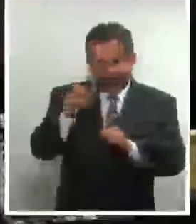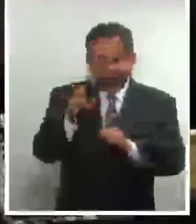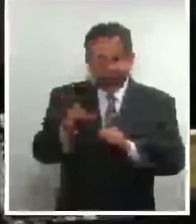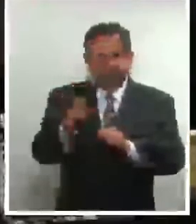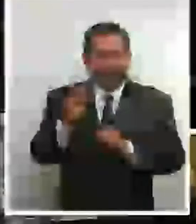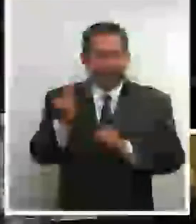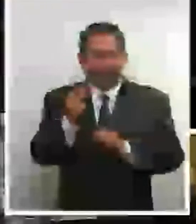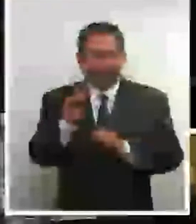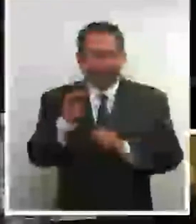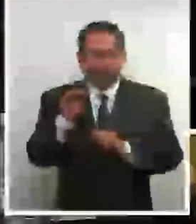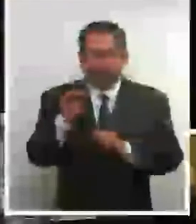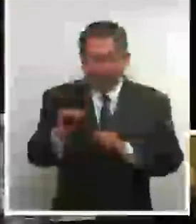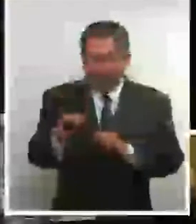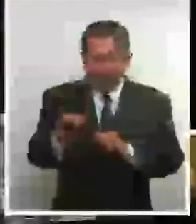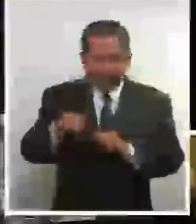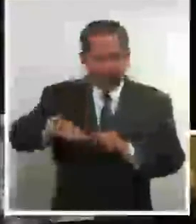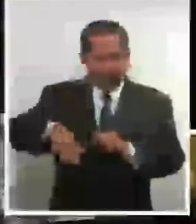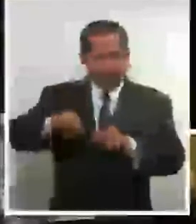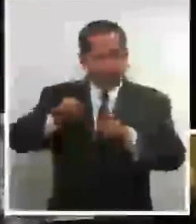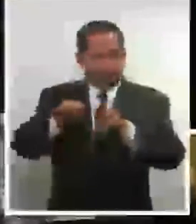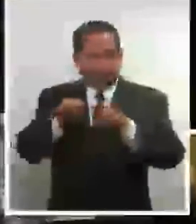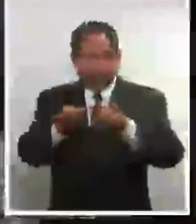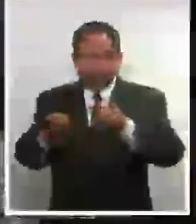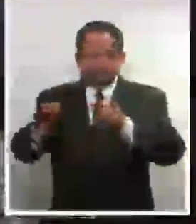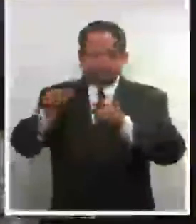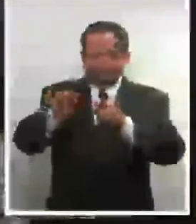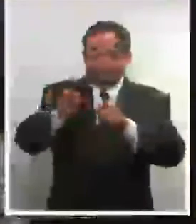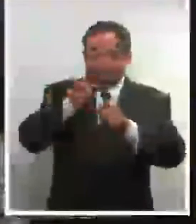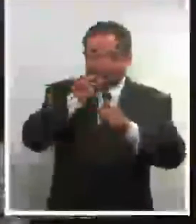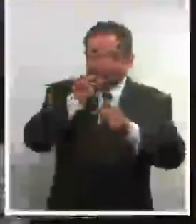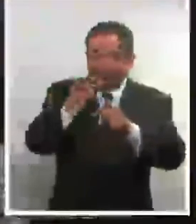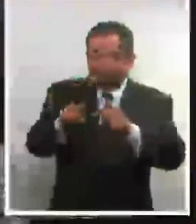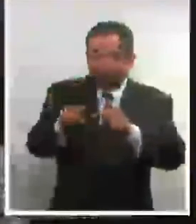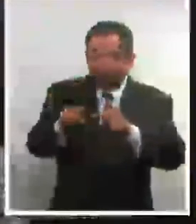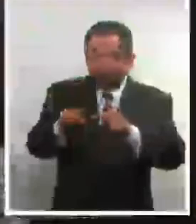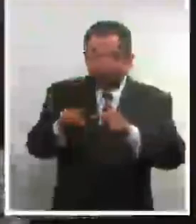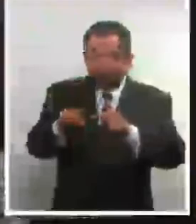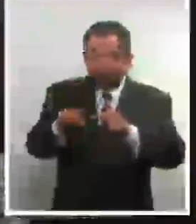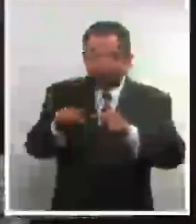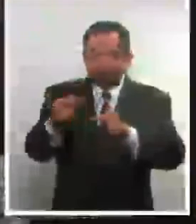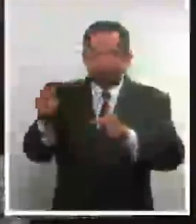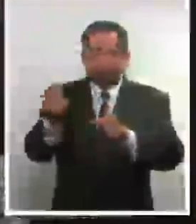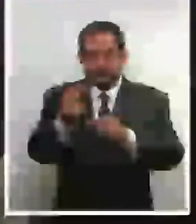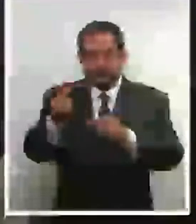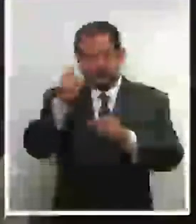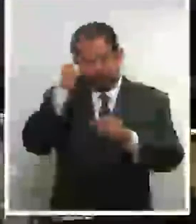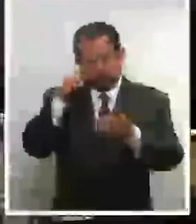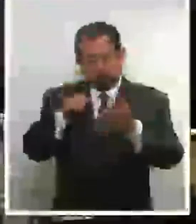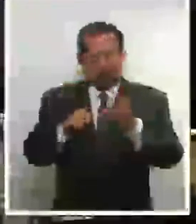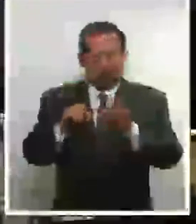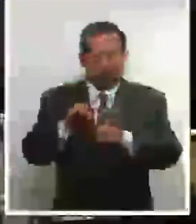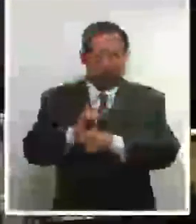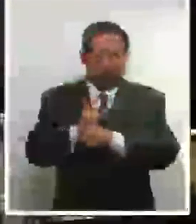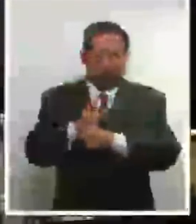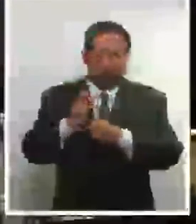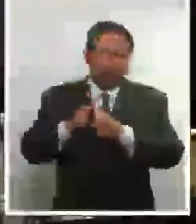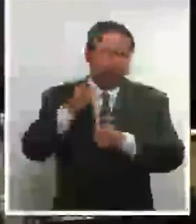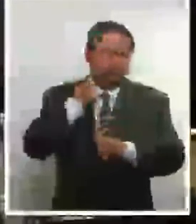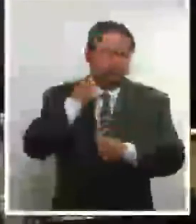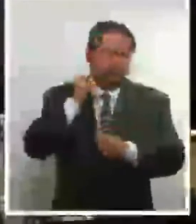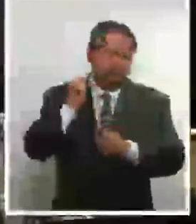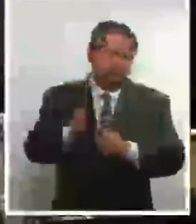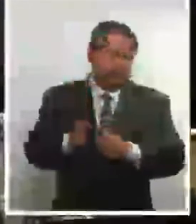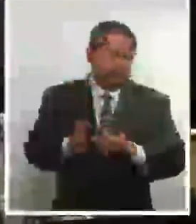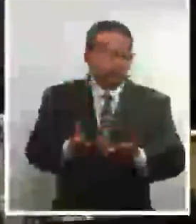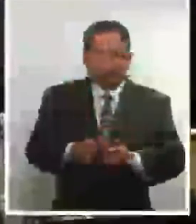necesario ponerla exactamente arriba en donde habla de el requisito para que sea licenciado en Derecho. Solamente